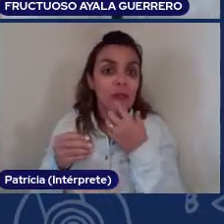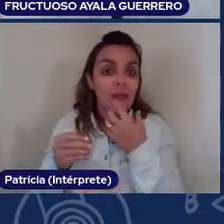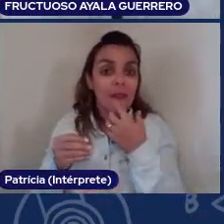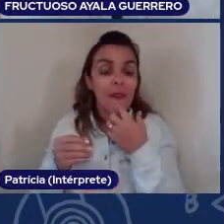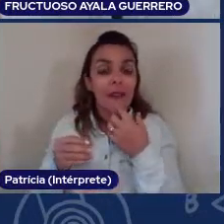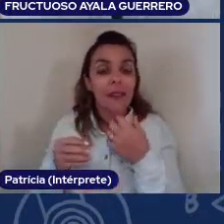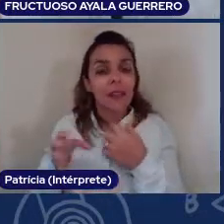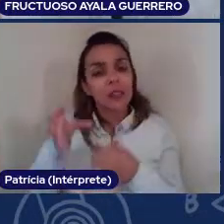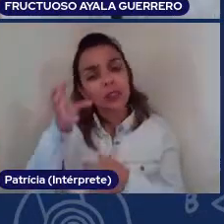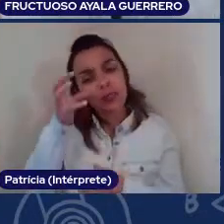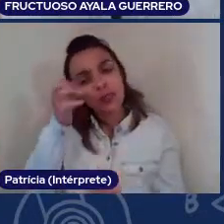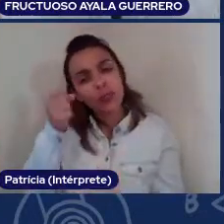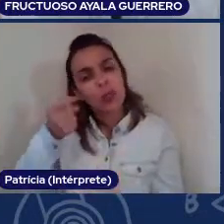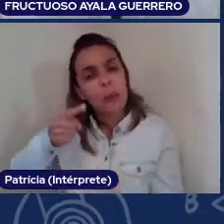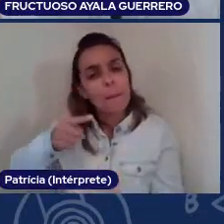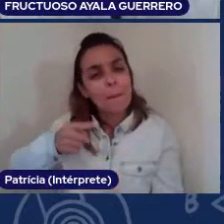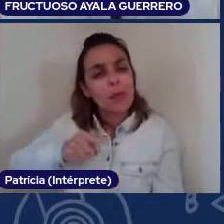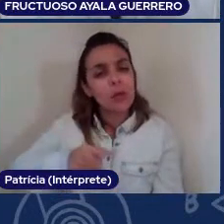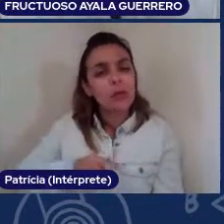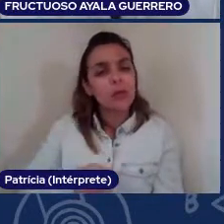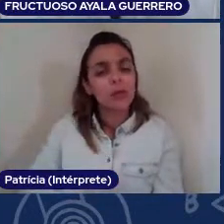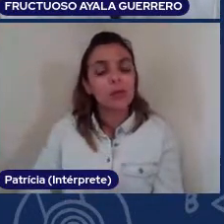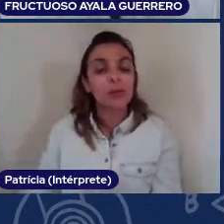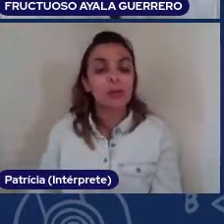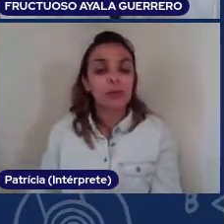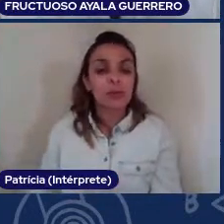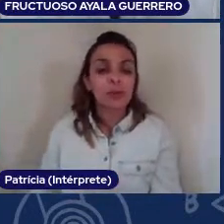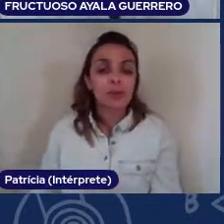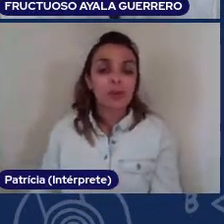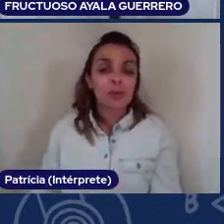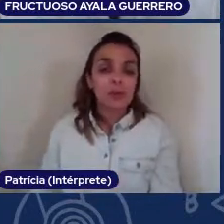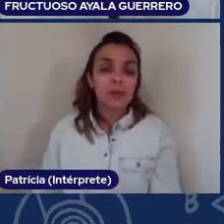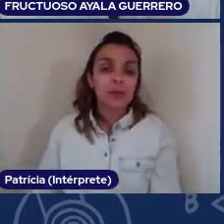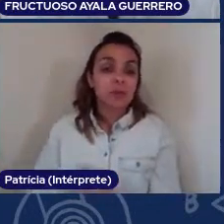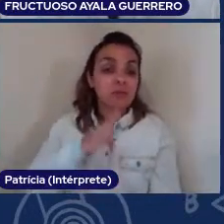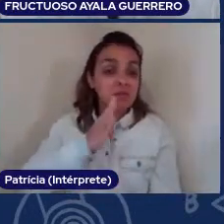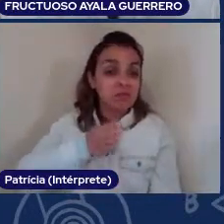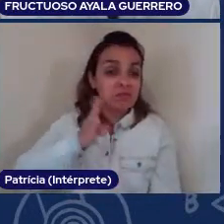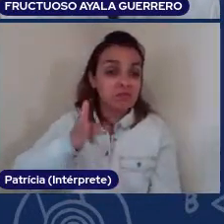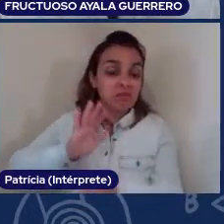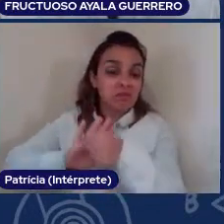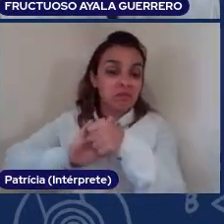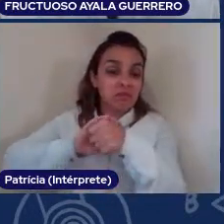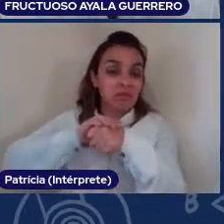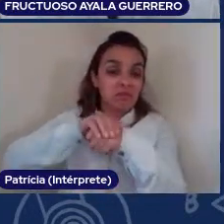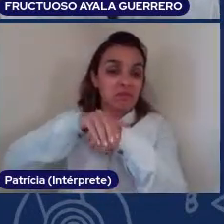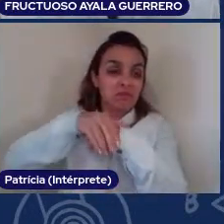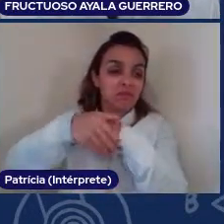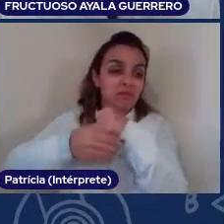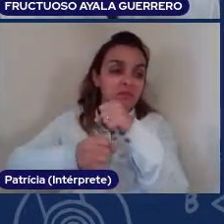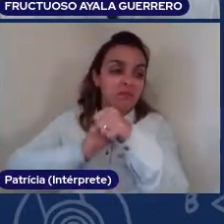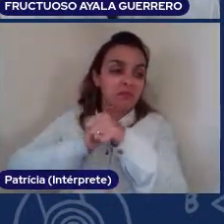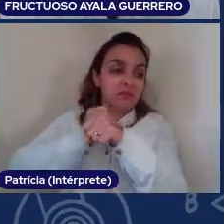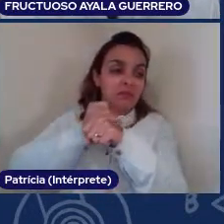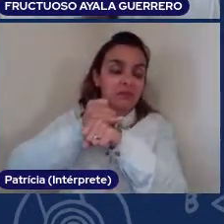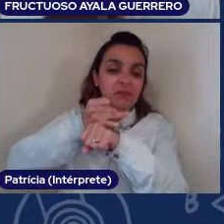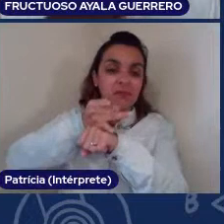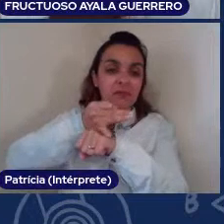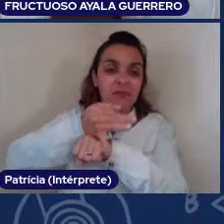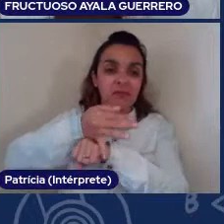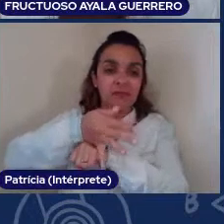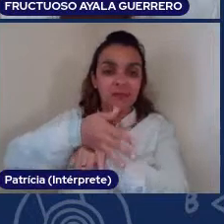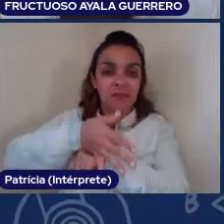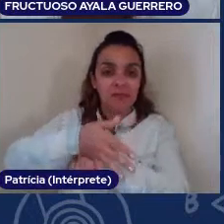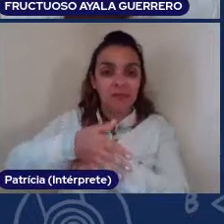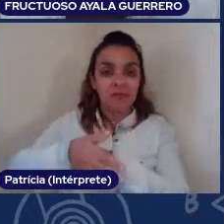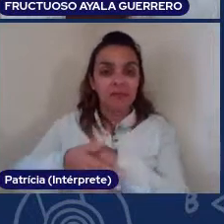va incrementándose conforme avanza la noche, de tal manera que se prolonga más allá de la mitad de la